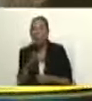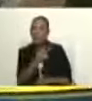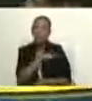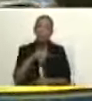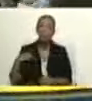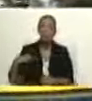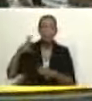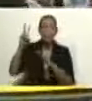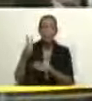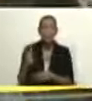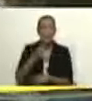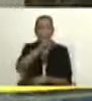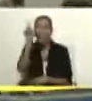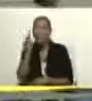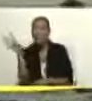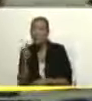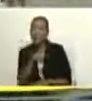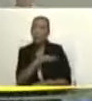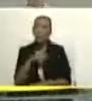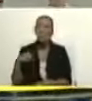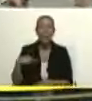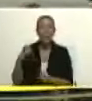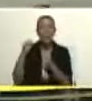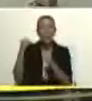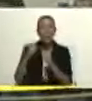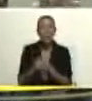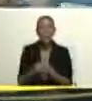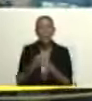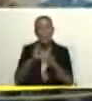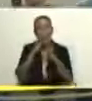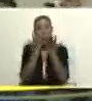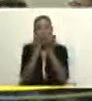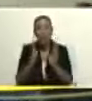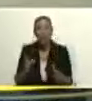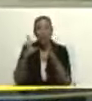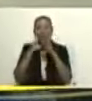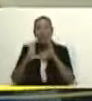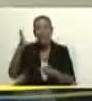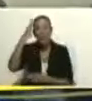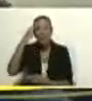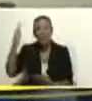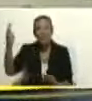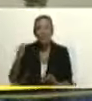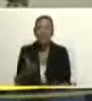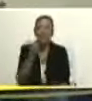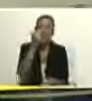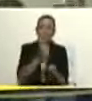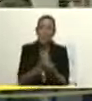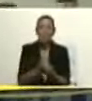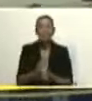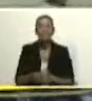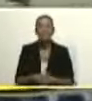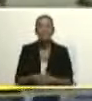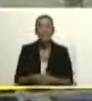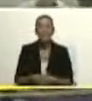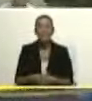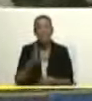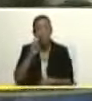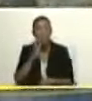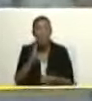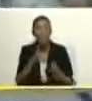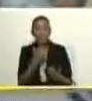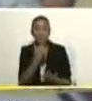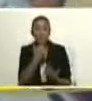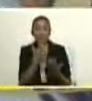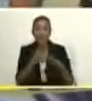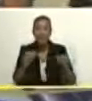nuestro. Porque el Esequibo es nuestro. Bueno, muchachos, que Dios me los bendiga, pues. Nos vemos allá afuera, en la cancha. Chao,